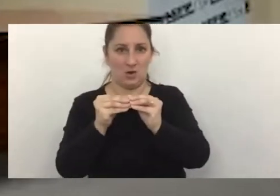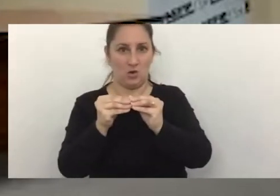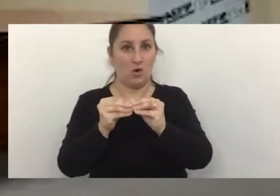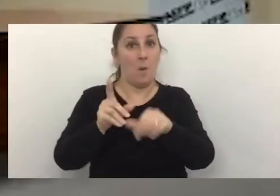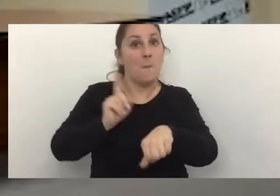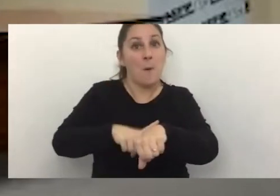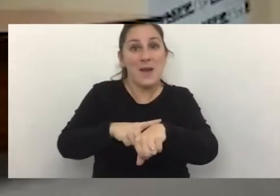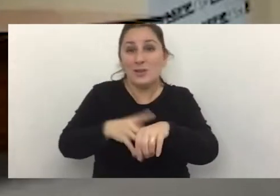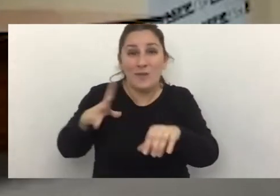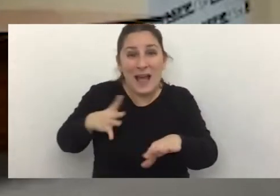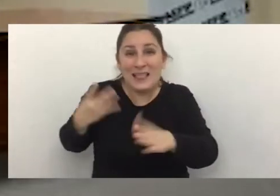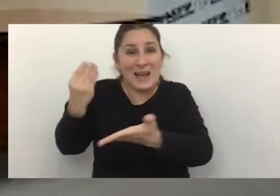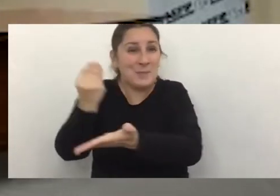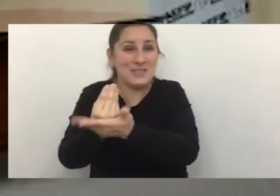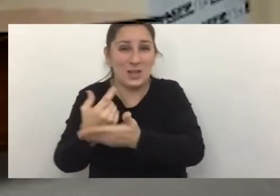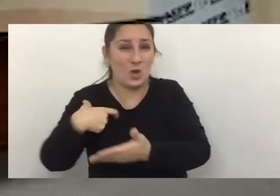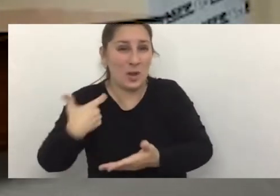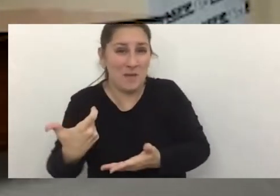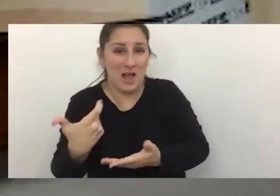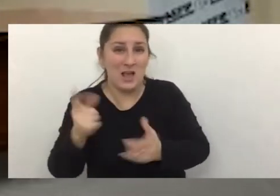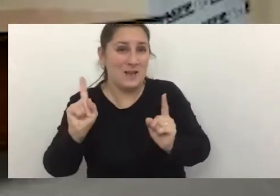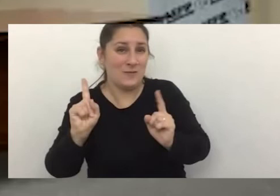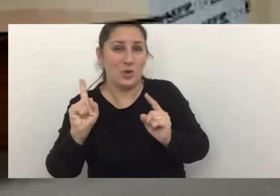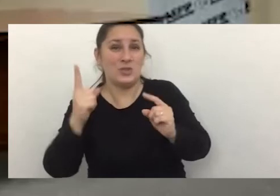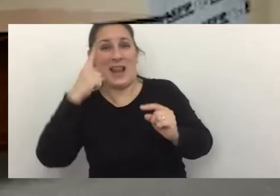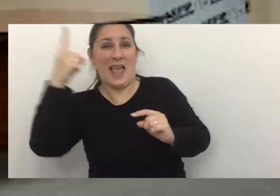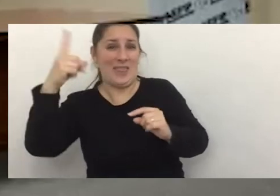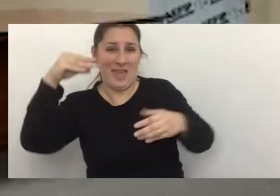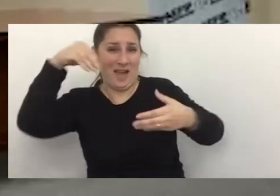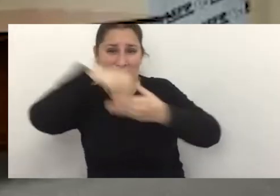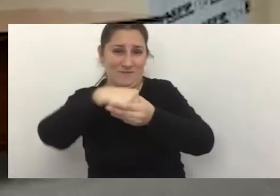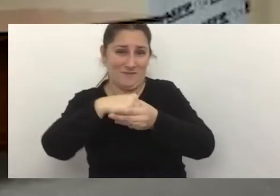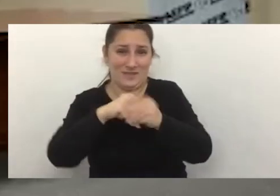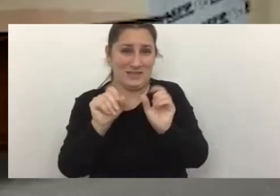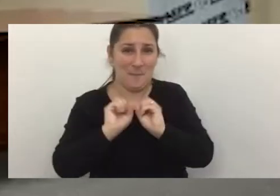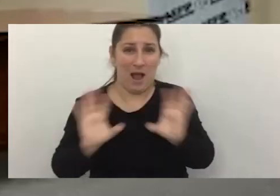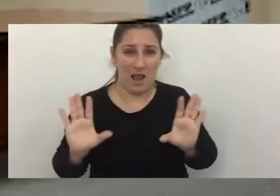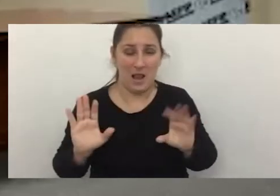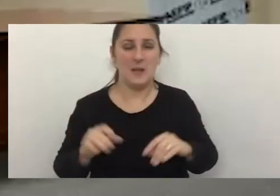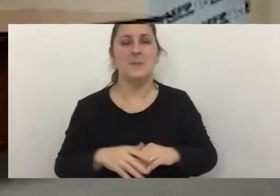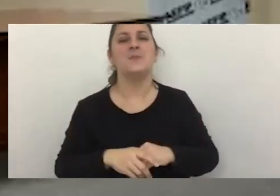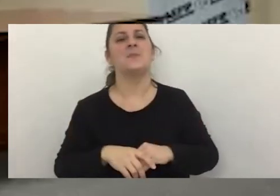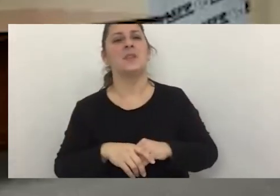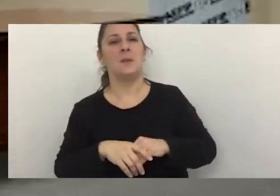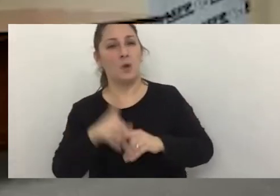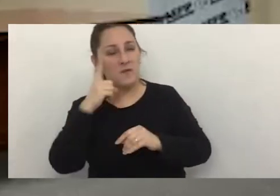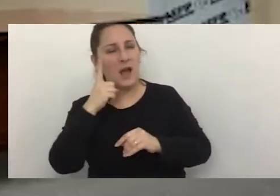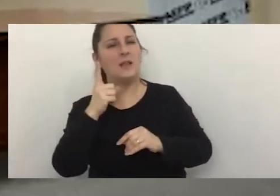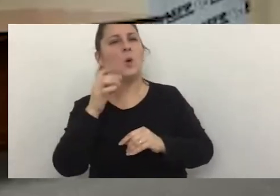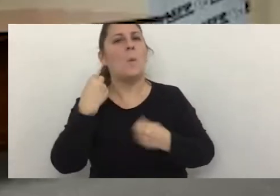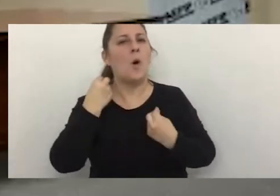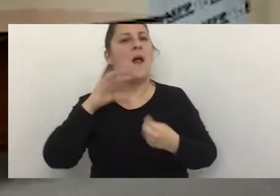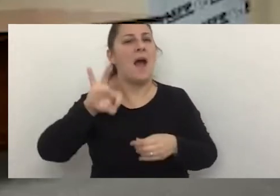representación, por lo tanto, no está dentro del concepto. Pero fíjense ustedes lo que es la vuelta de la vida. A una semana del